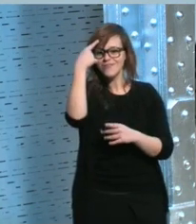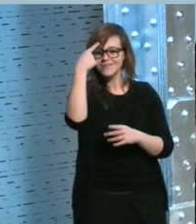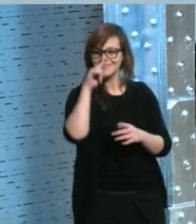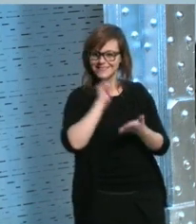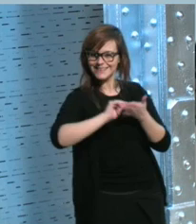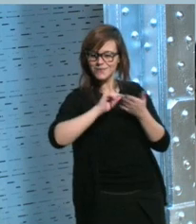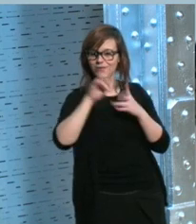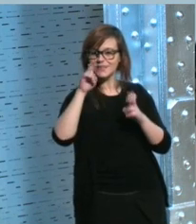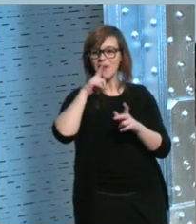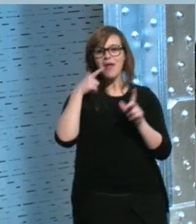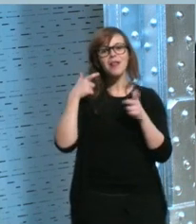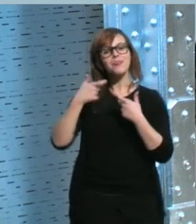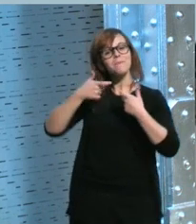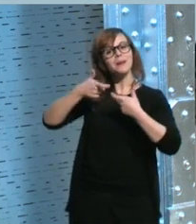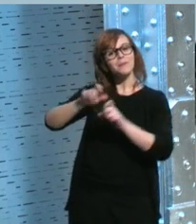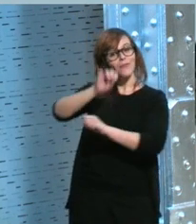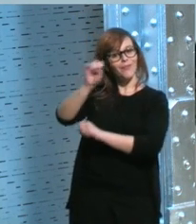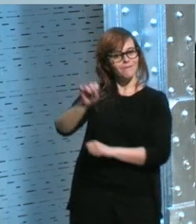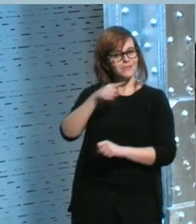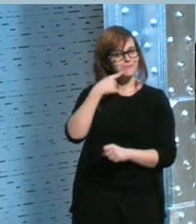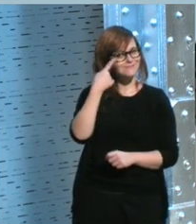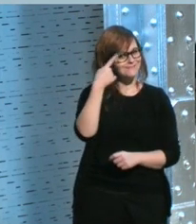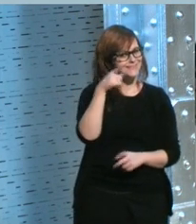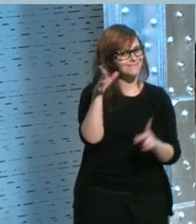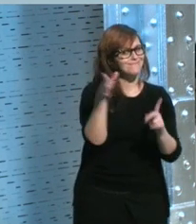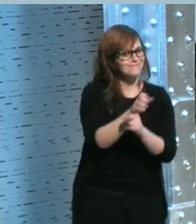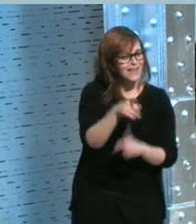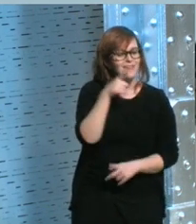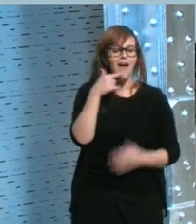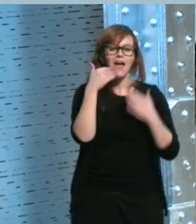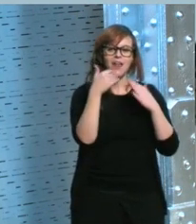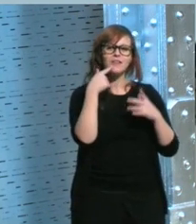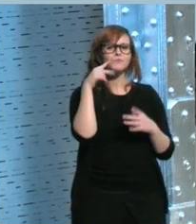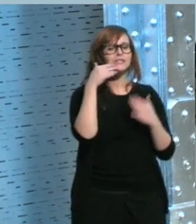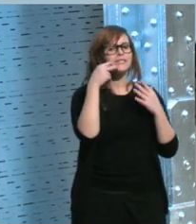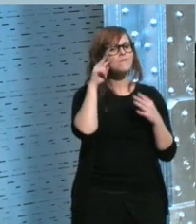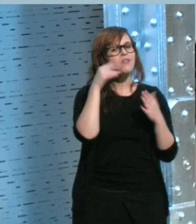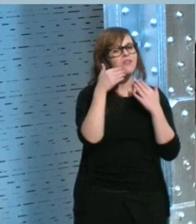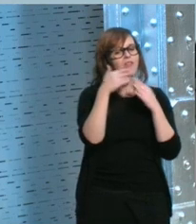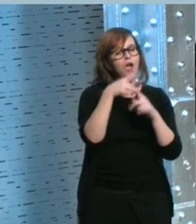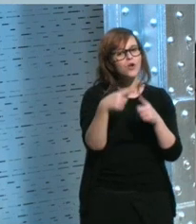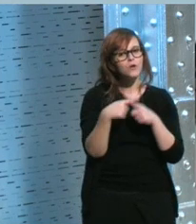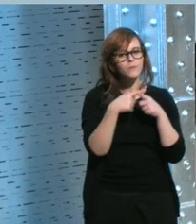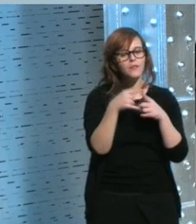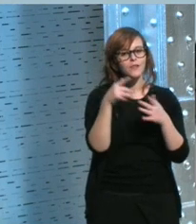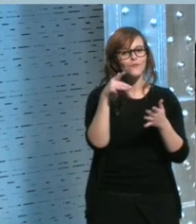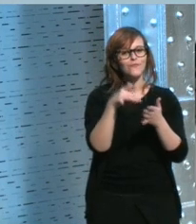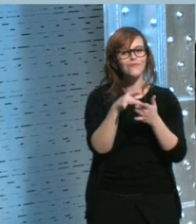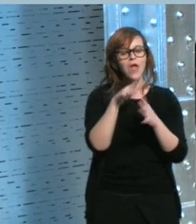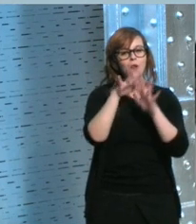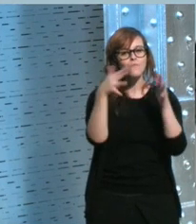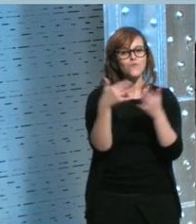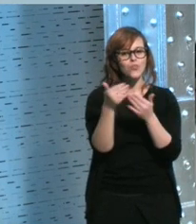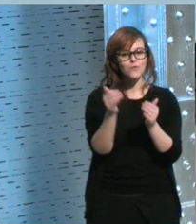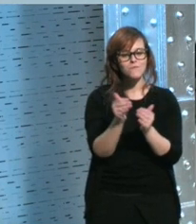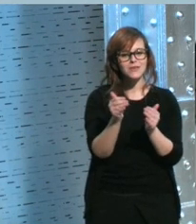esto. Gracias por compartir sus experiencias. ¿Había algún día en que el mundo se quede